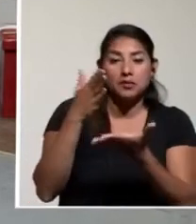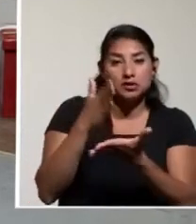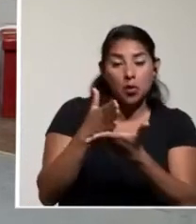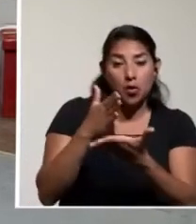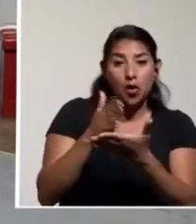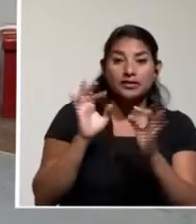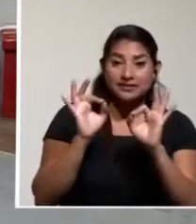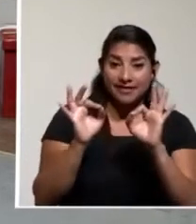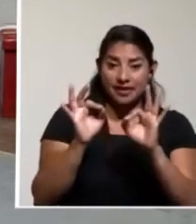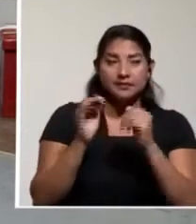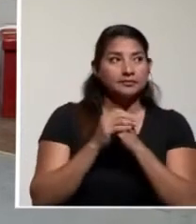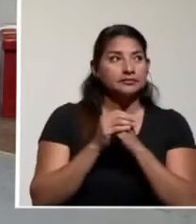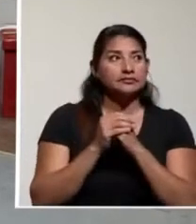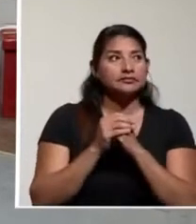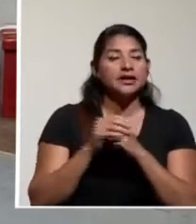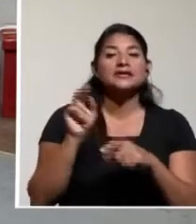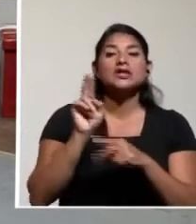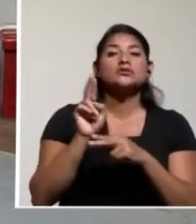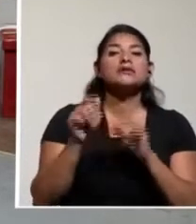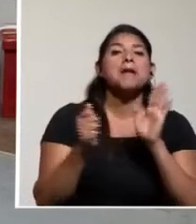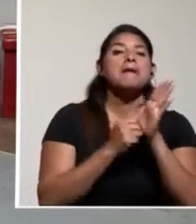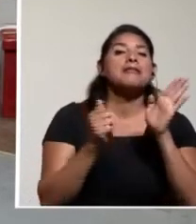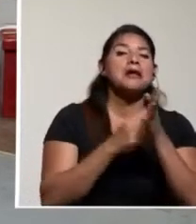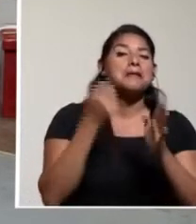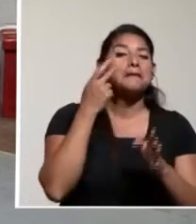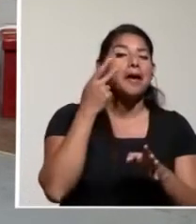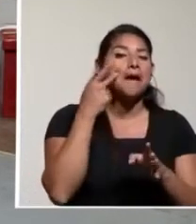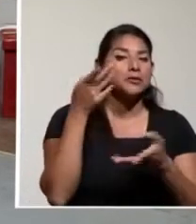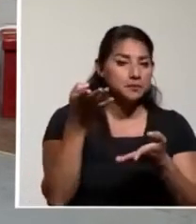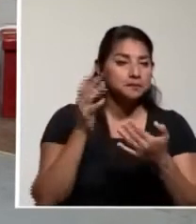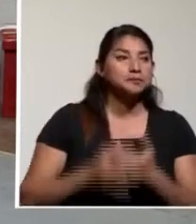niña Gwen, ¿de acuerdo? Y está usando la pandereta. Vamos a verla. Ver.